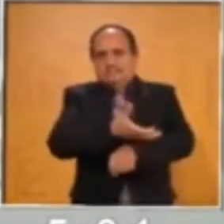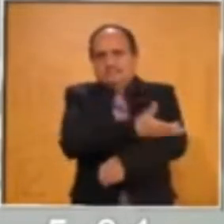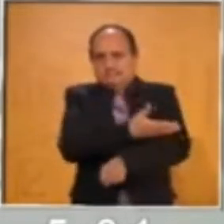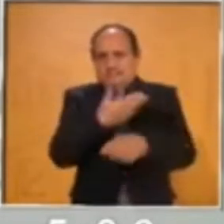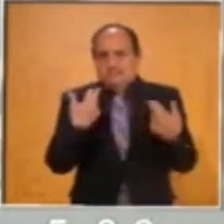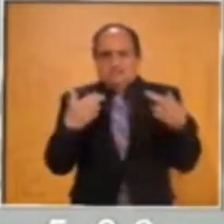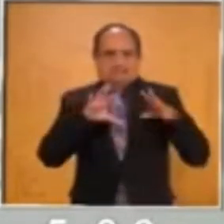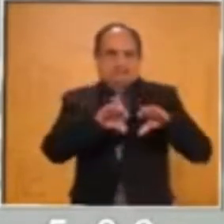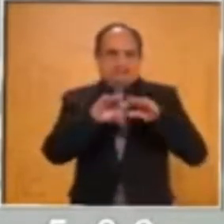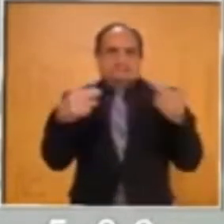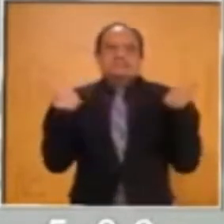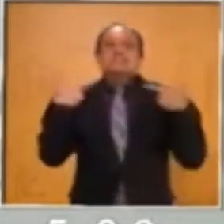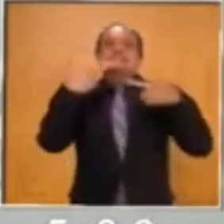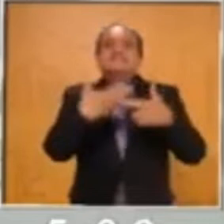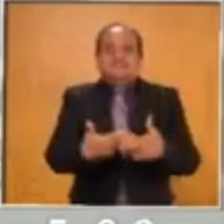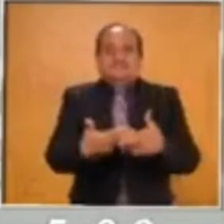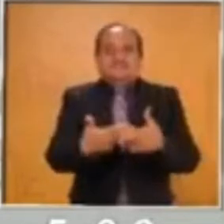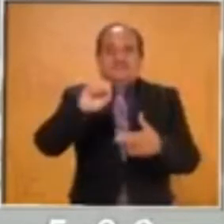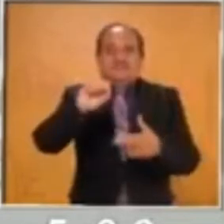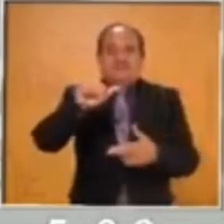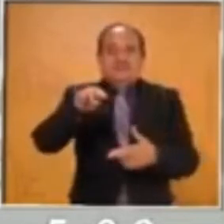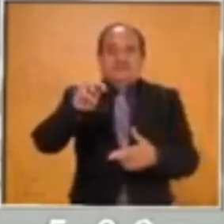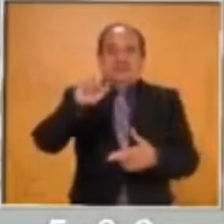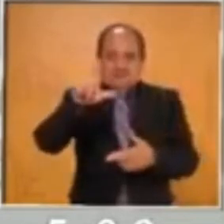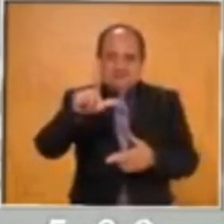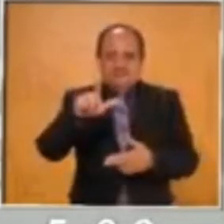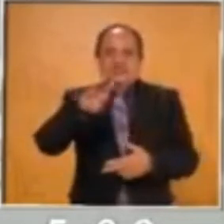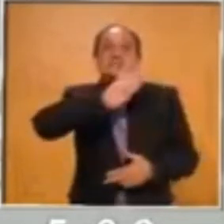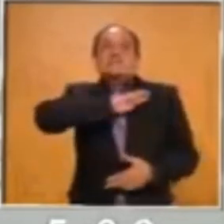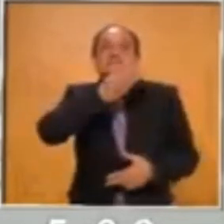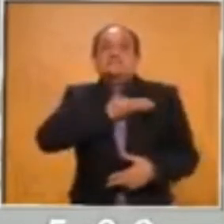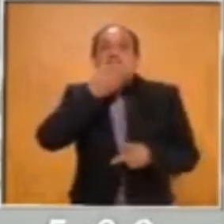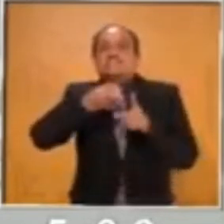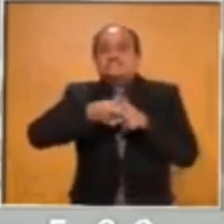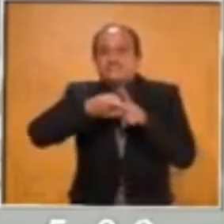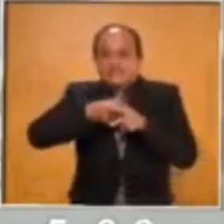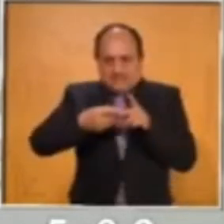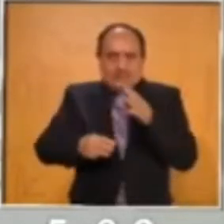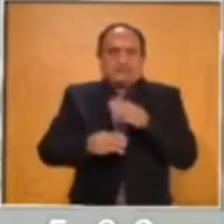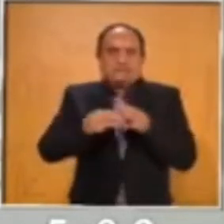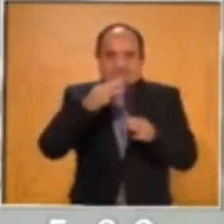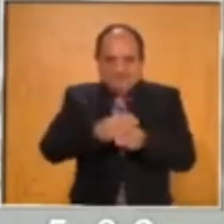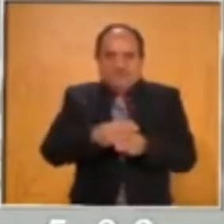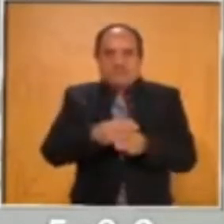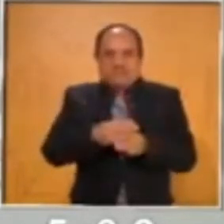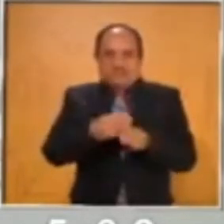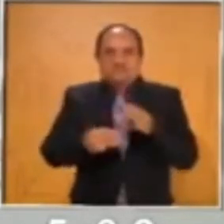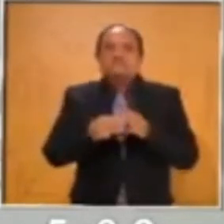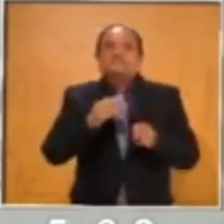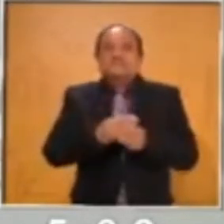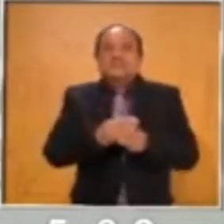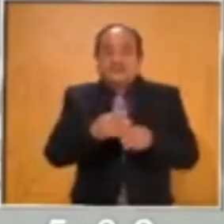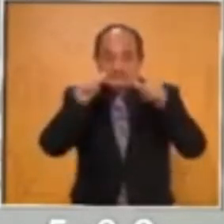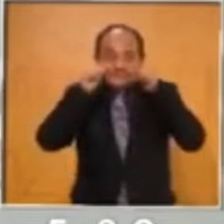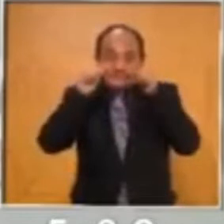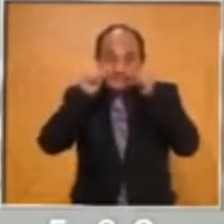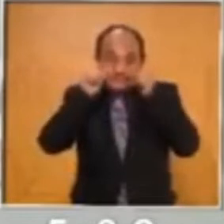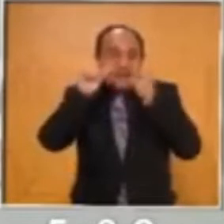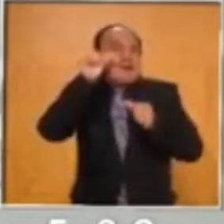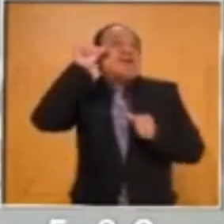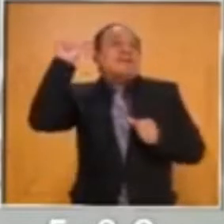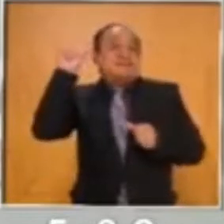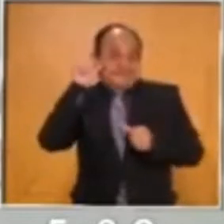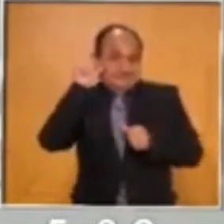el maestro Samuel Villarreal con la materia de español. Y si estuvieron al pendiente en la materia el día de